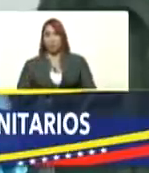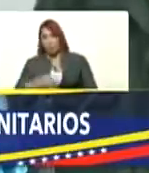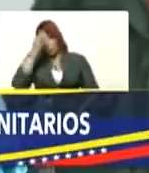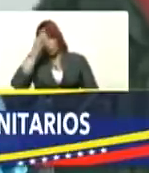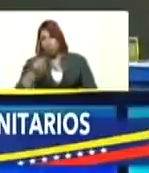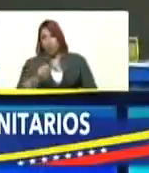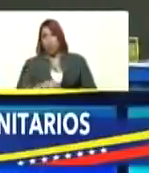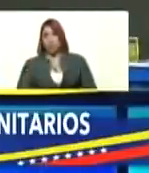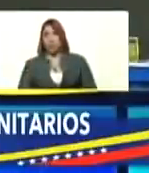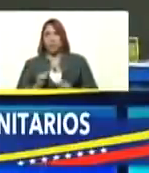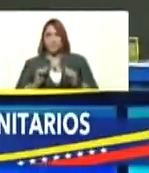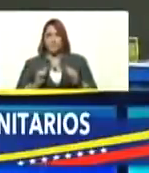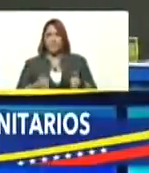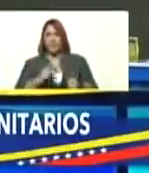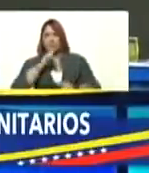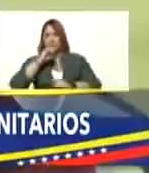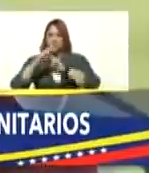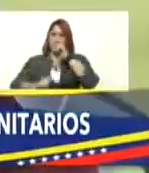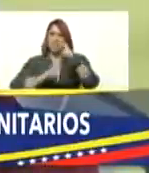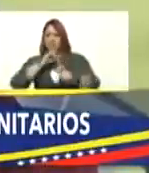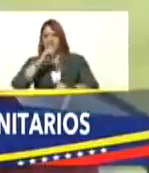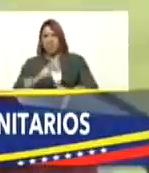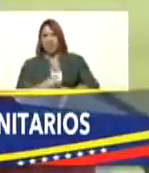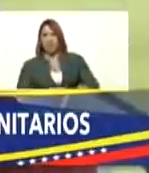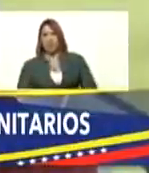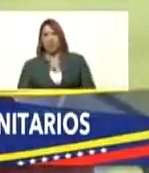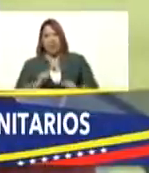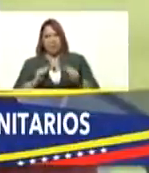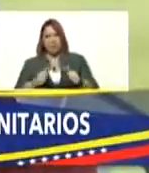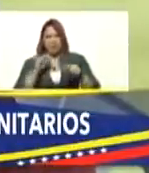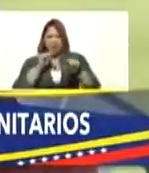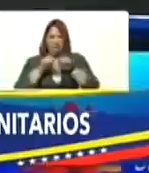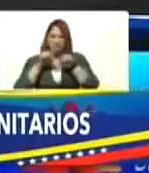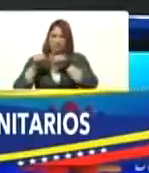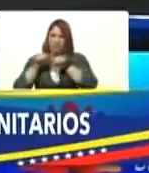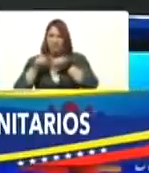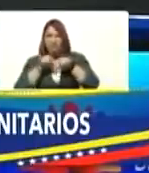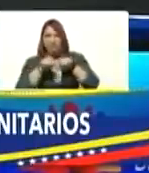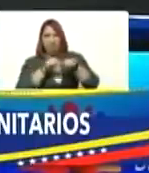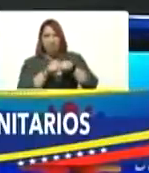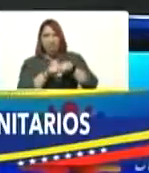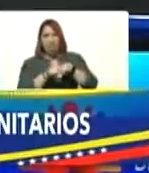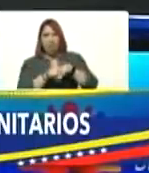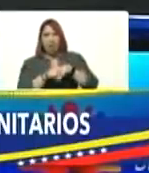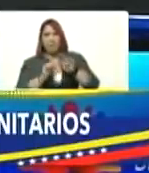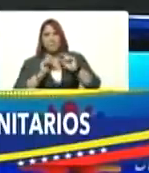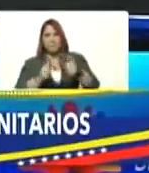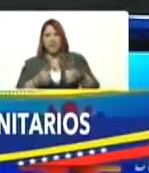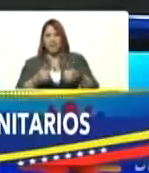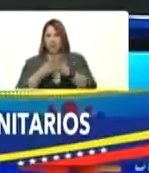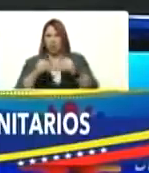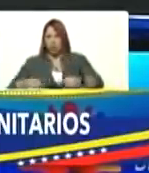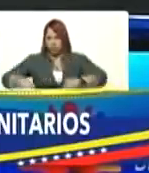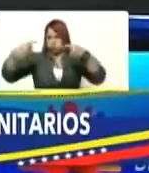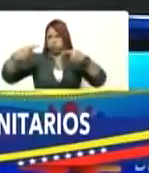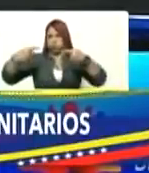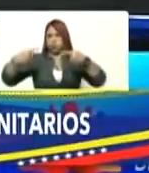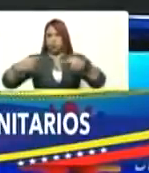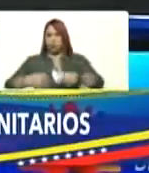concejal, y comienzan las envidias, y comienza la chismadera, y comienza la intriga y el